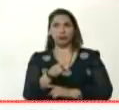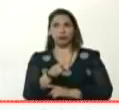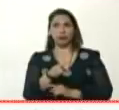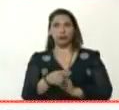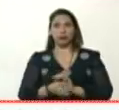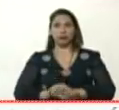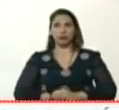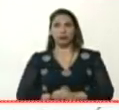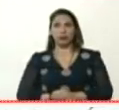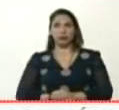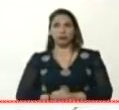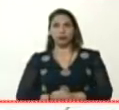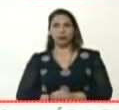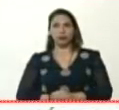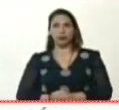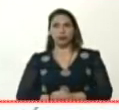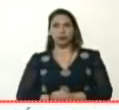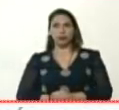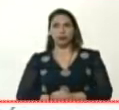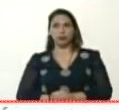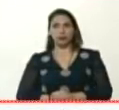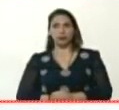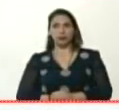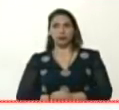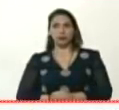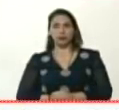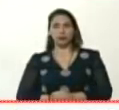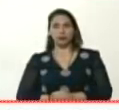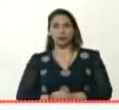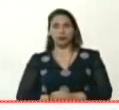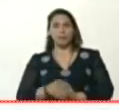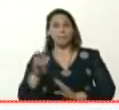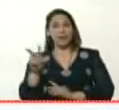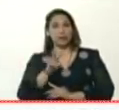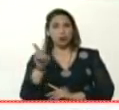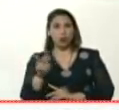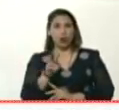Absolutamente nada de esto estaría ocurriendo si sobre Venezuela no hubiese un bloqueo.